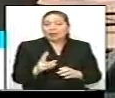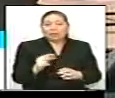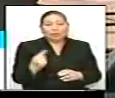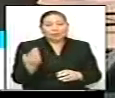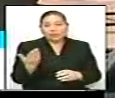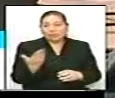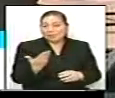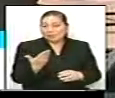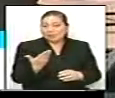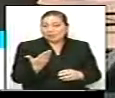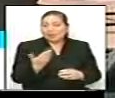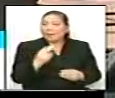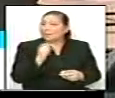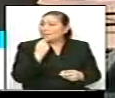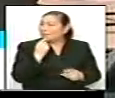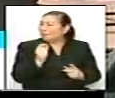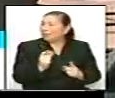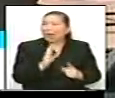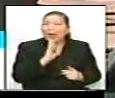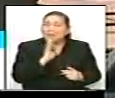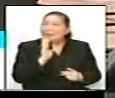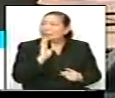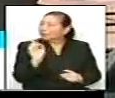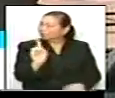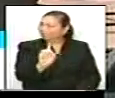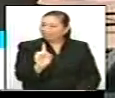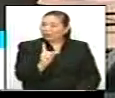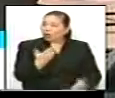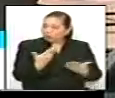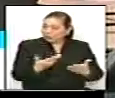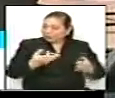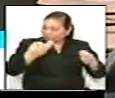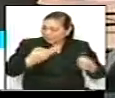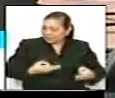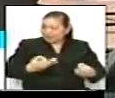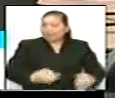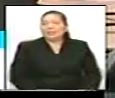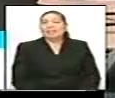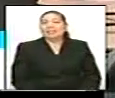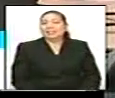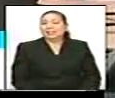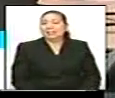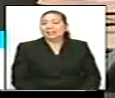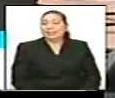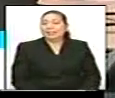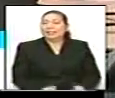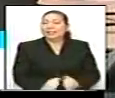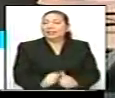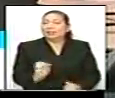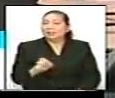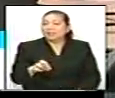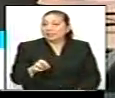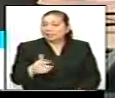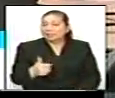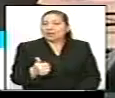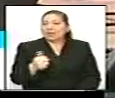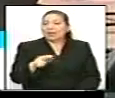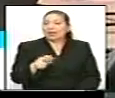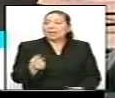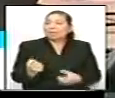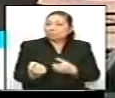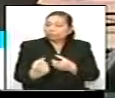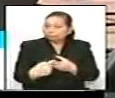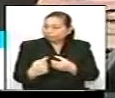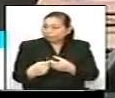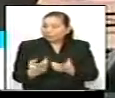que quede acá en escrito, en palabras, y se haga realidad. Por esto yo creo que está por ese CEAPAL, está el ANA, los entes involucrados, los